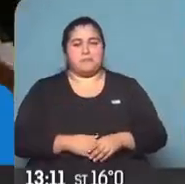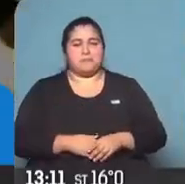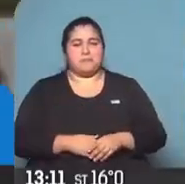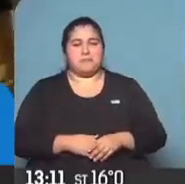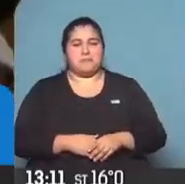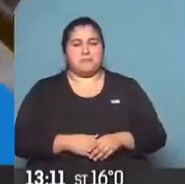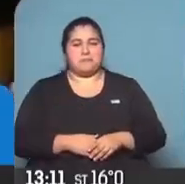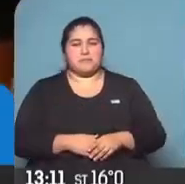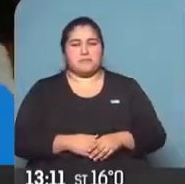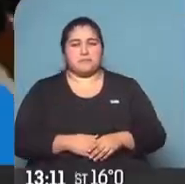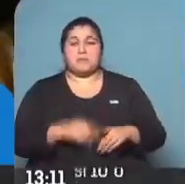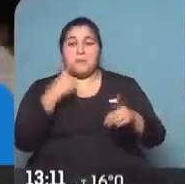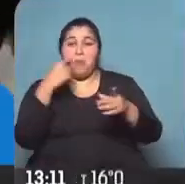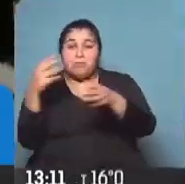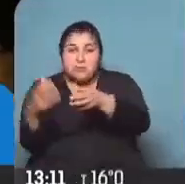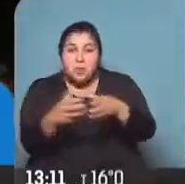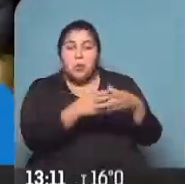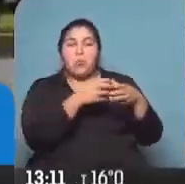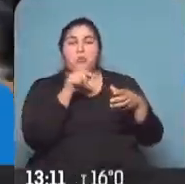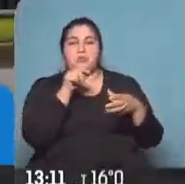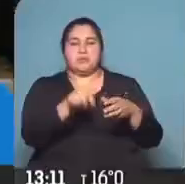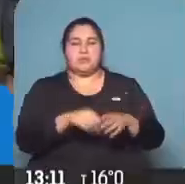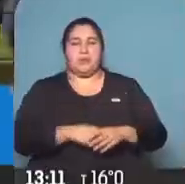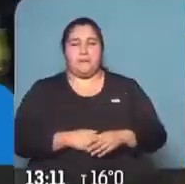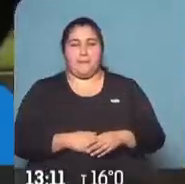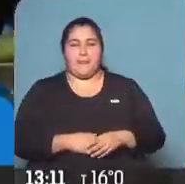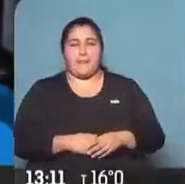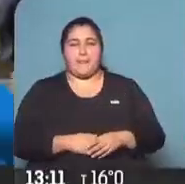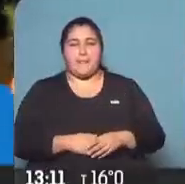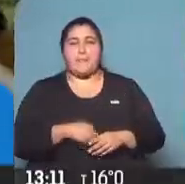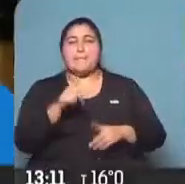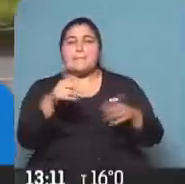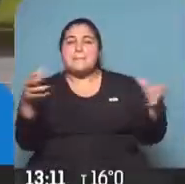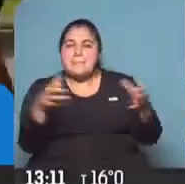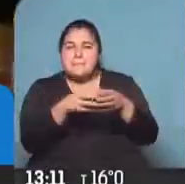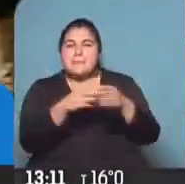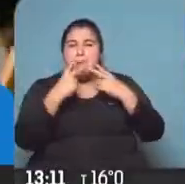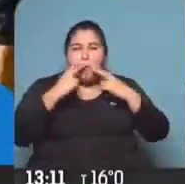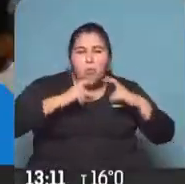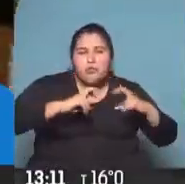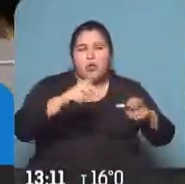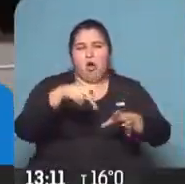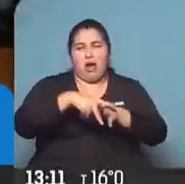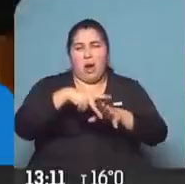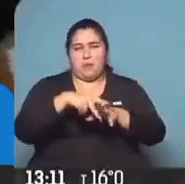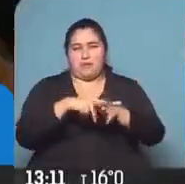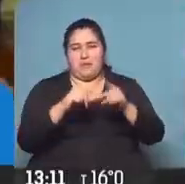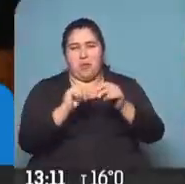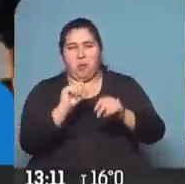recibido con la bandera bien en alto al cuadro de la exploración de caballería